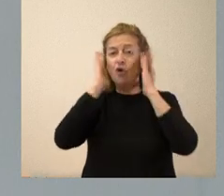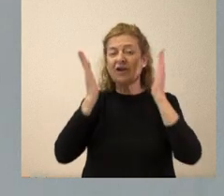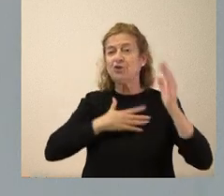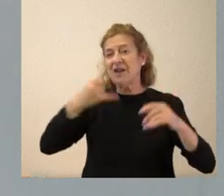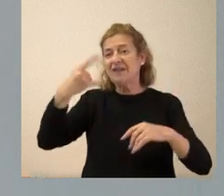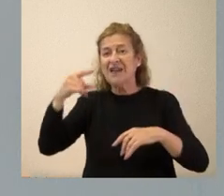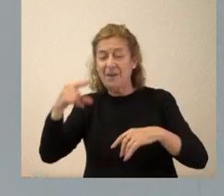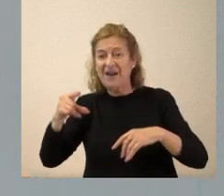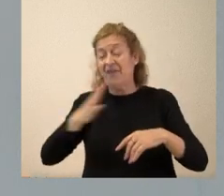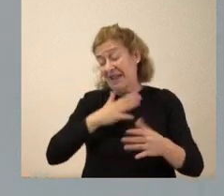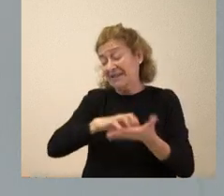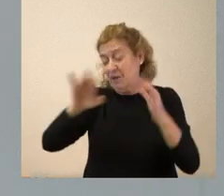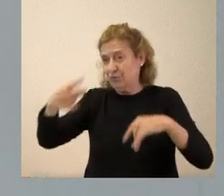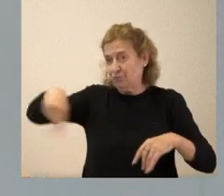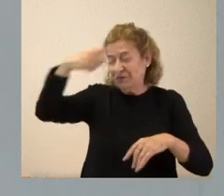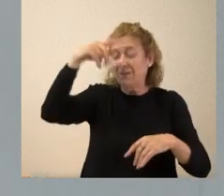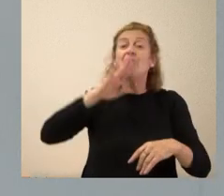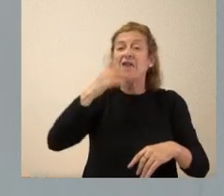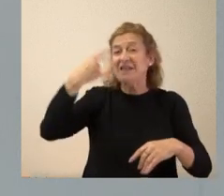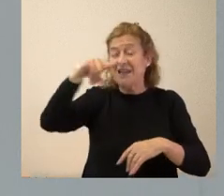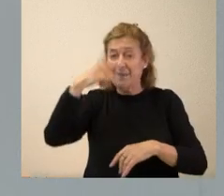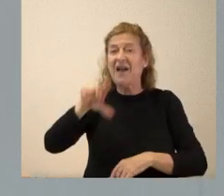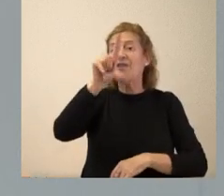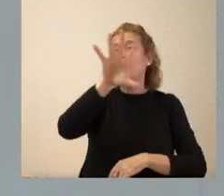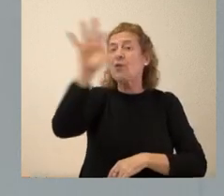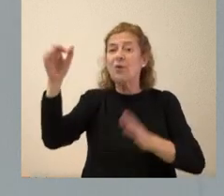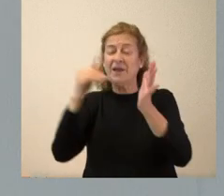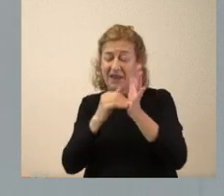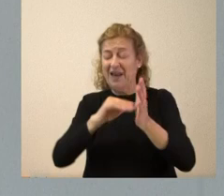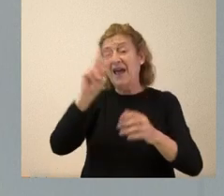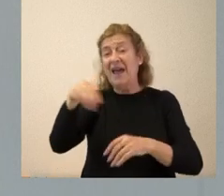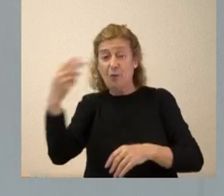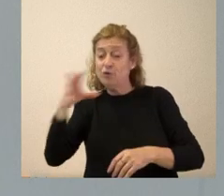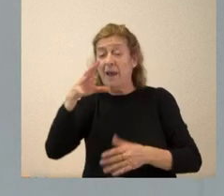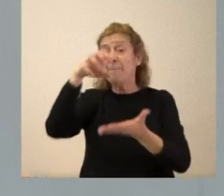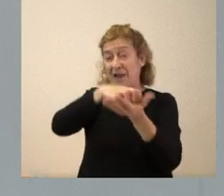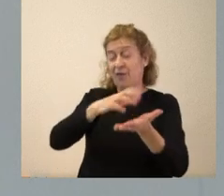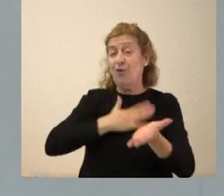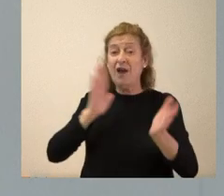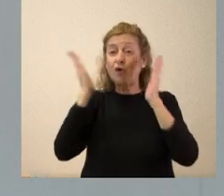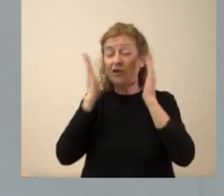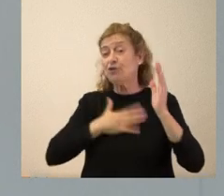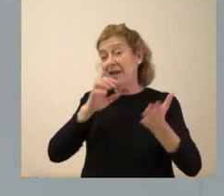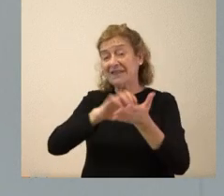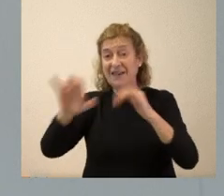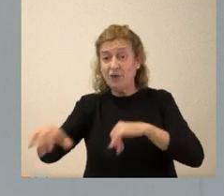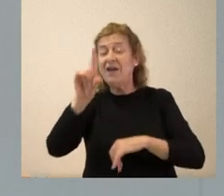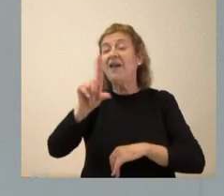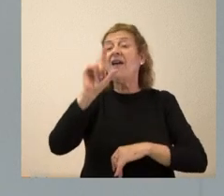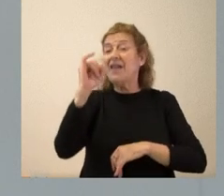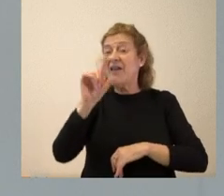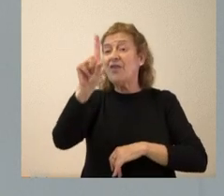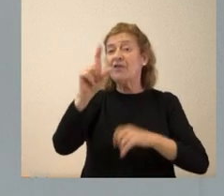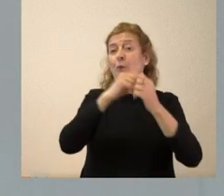Castilla y león ubicado en Salamanca como ustedes conocen 150.000 euros para este plazo de congresos de Castilla y león ubicados en Salamanca y 126.000 euros